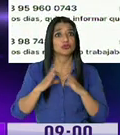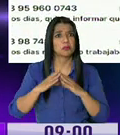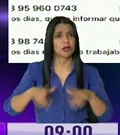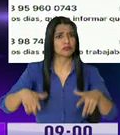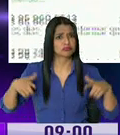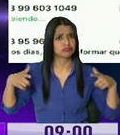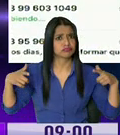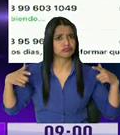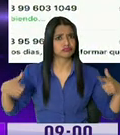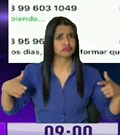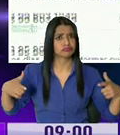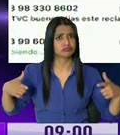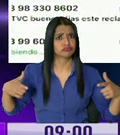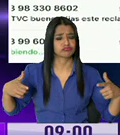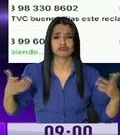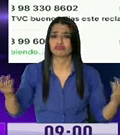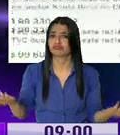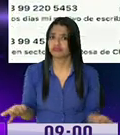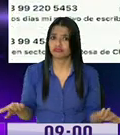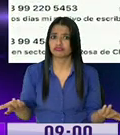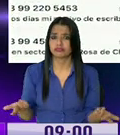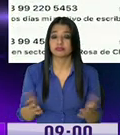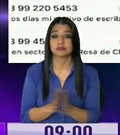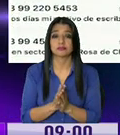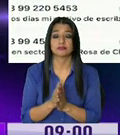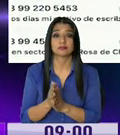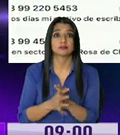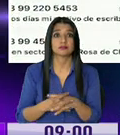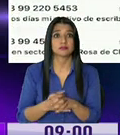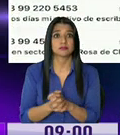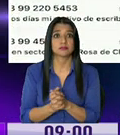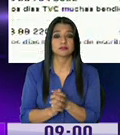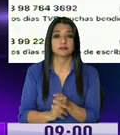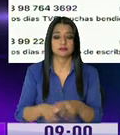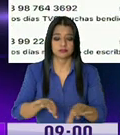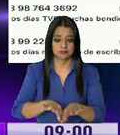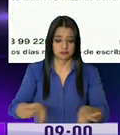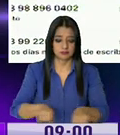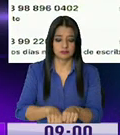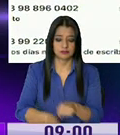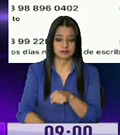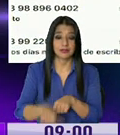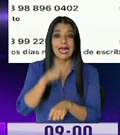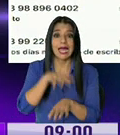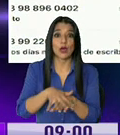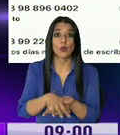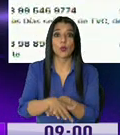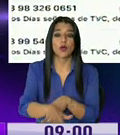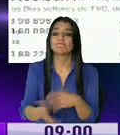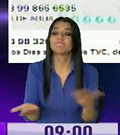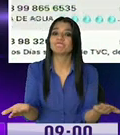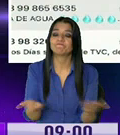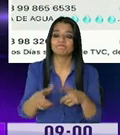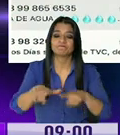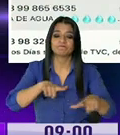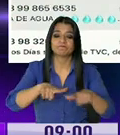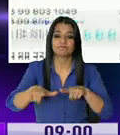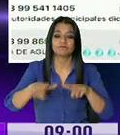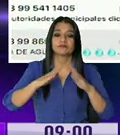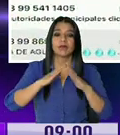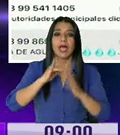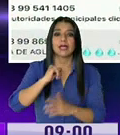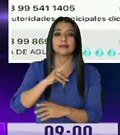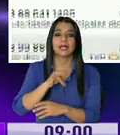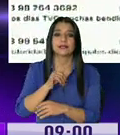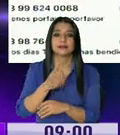es bien grande, es lo que estamos hablando, son bien grandes. Fuga de agua, mire usted, una fugita de agua. Sector Las Casas bajo